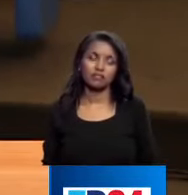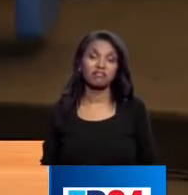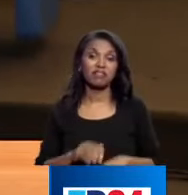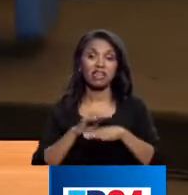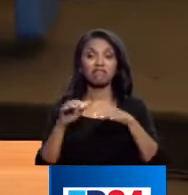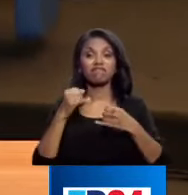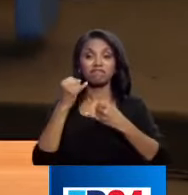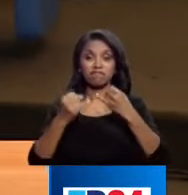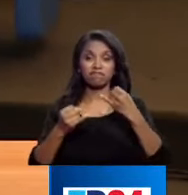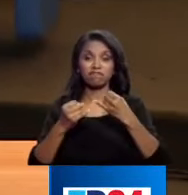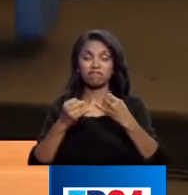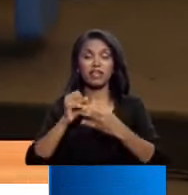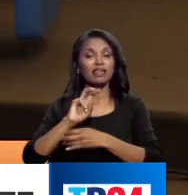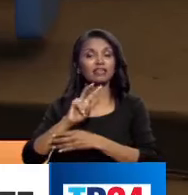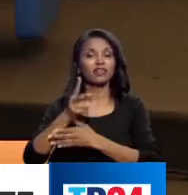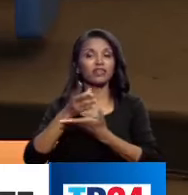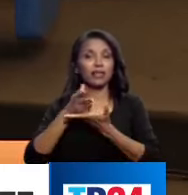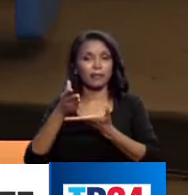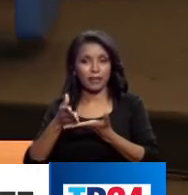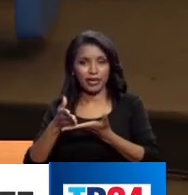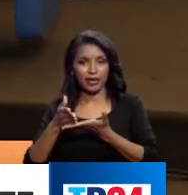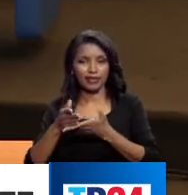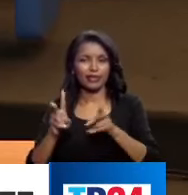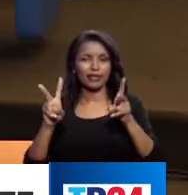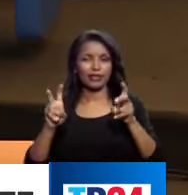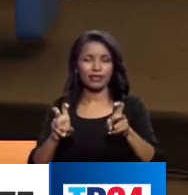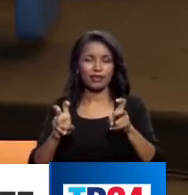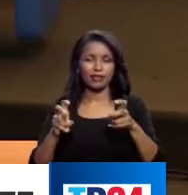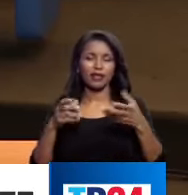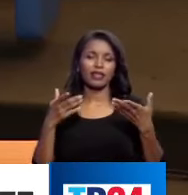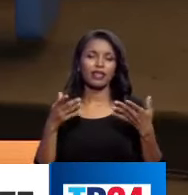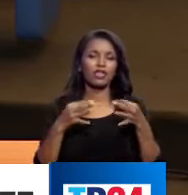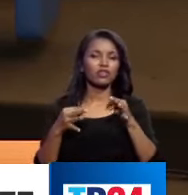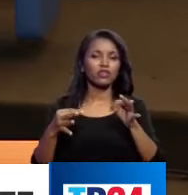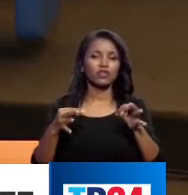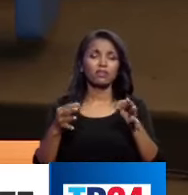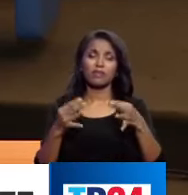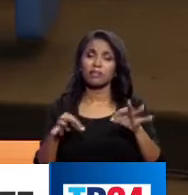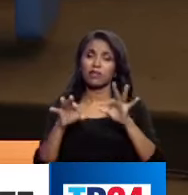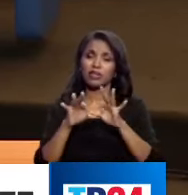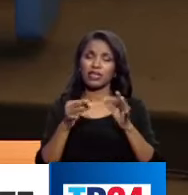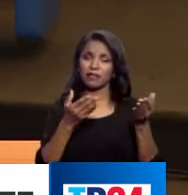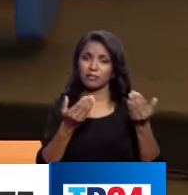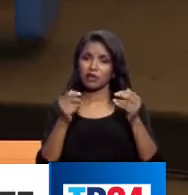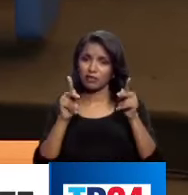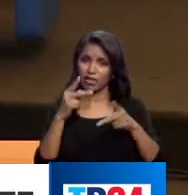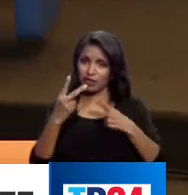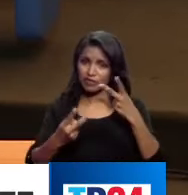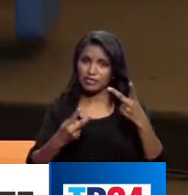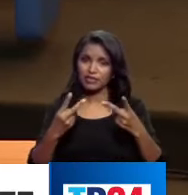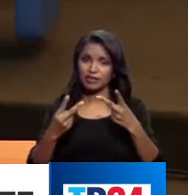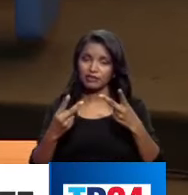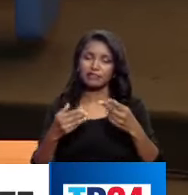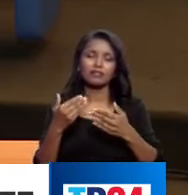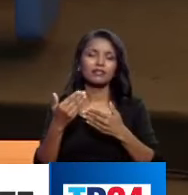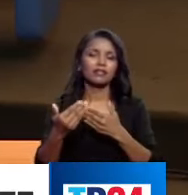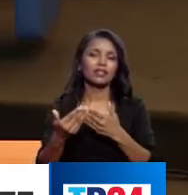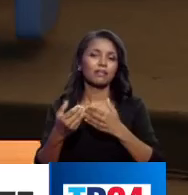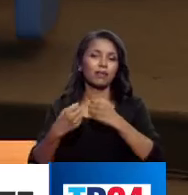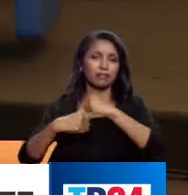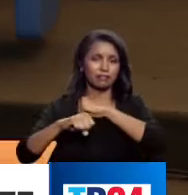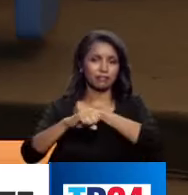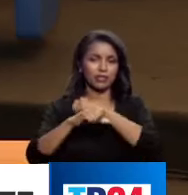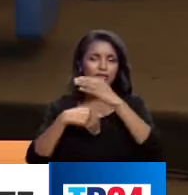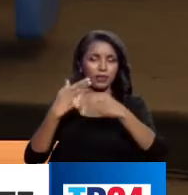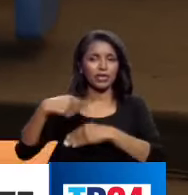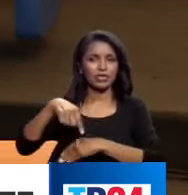hemos concluido el segundo segmento del debate con el tema Construcción de Panamá como destino turístico. Procedemos a una breve pausa y